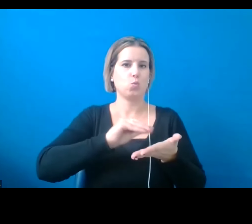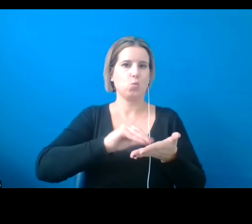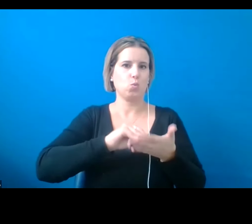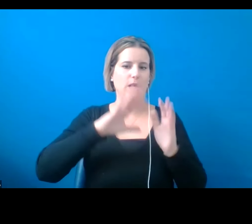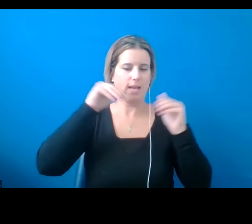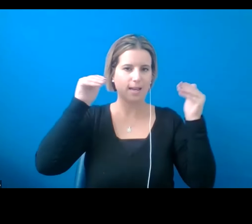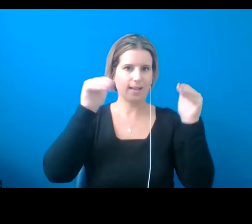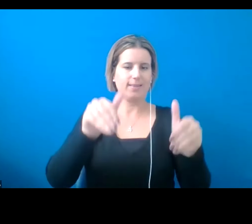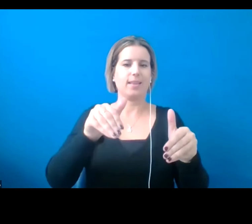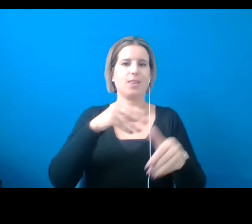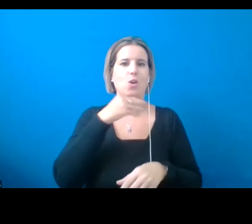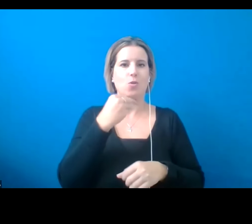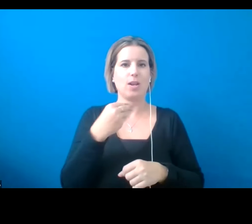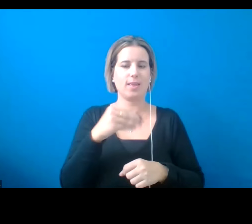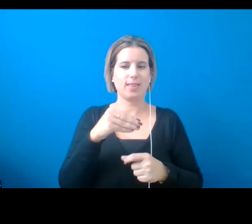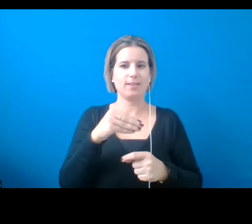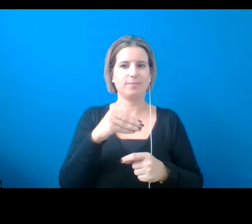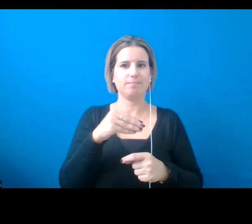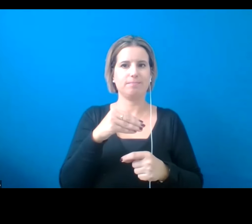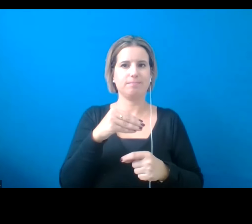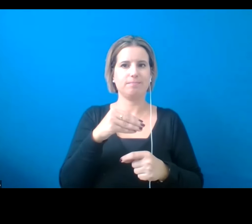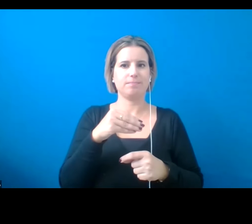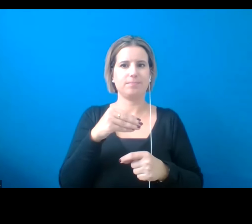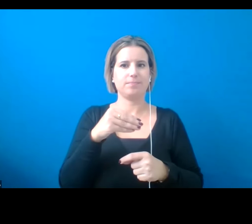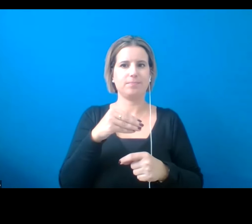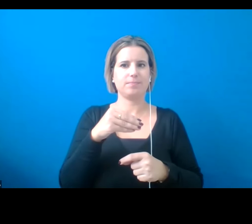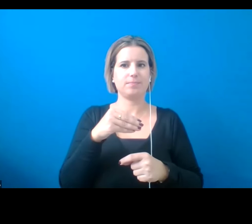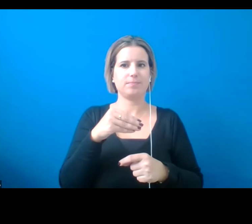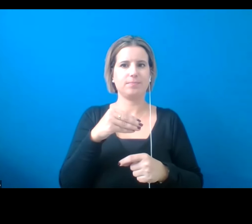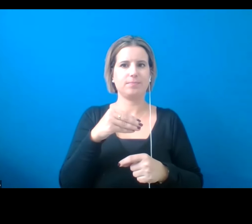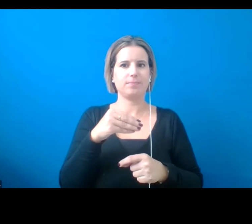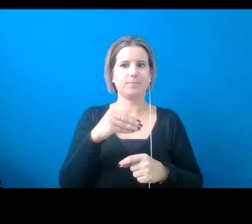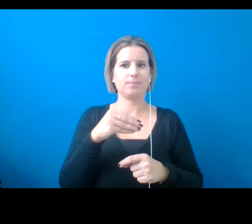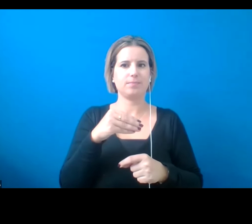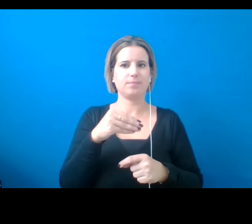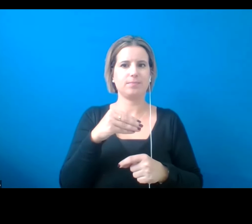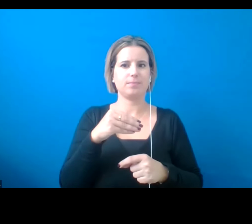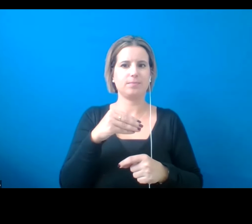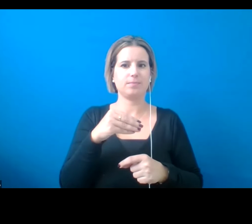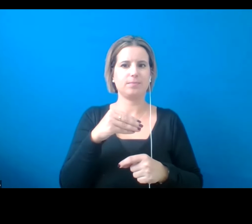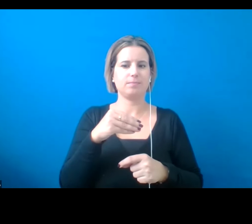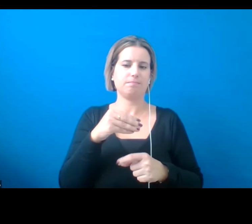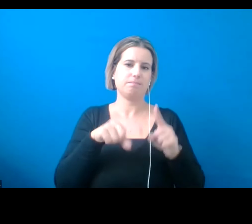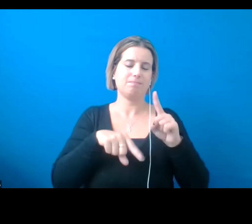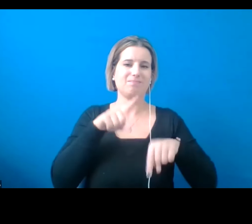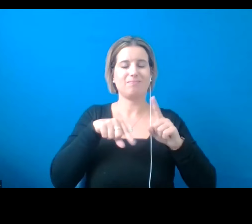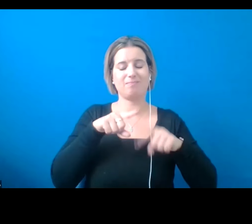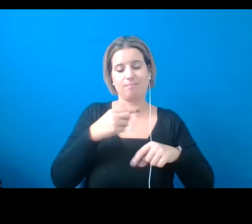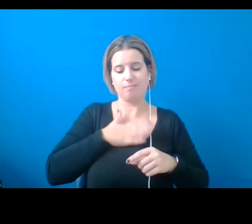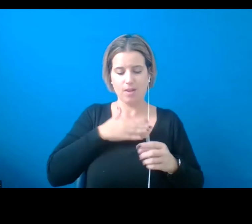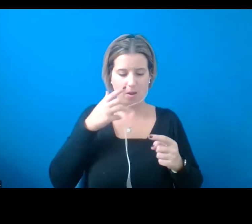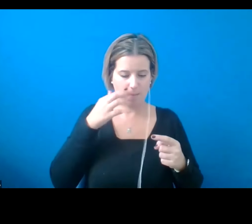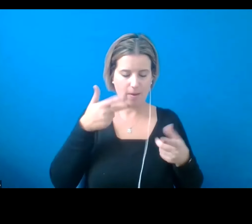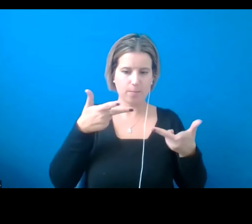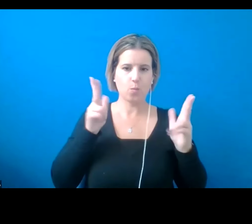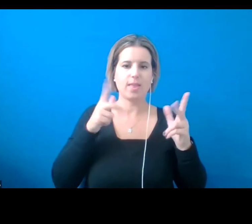niño o al adolescente y teniendo en cuenta pues la disponibilidad por nuestra parte pero también